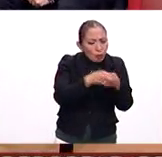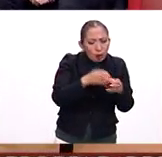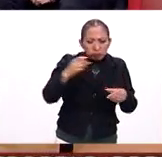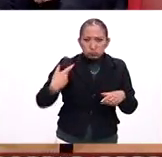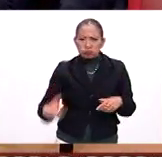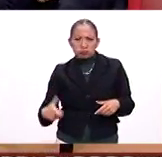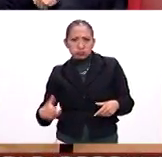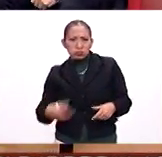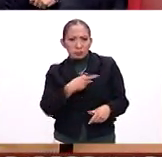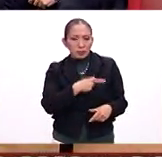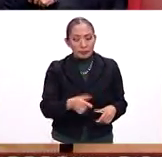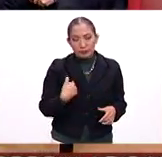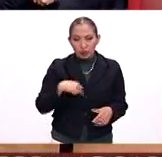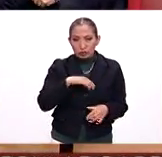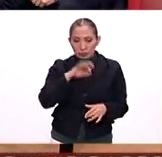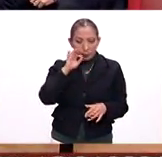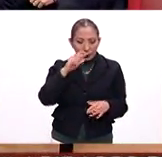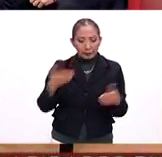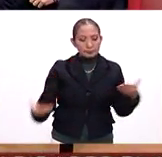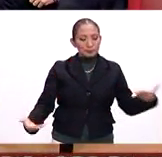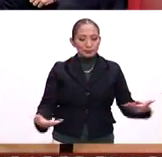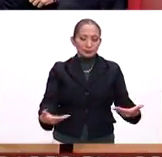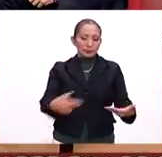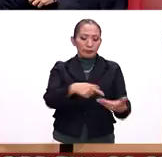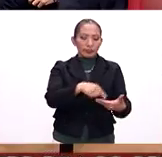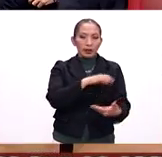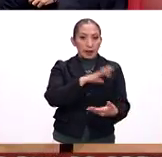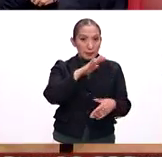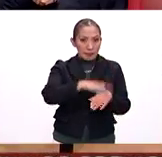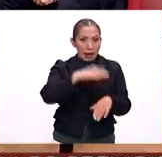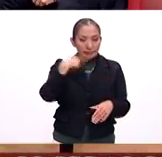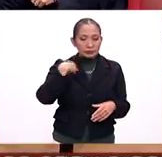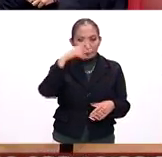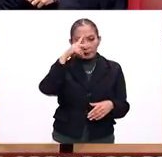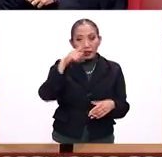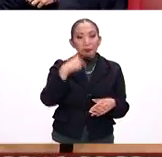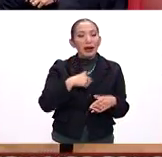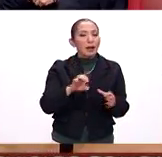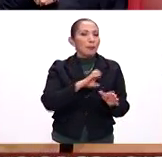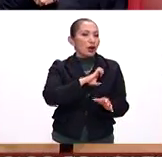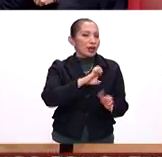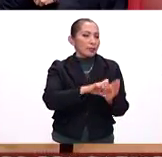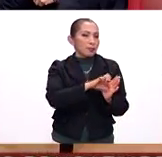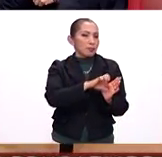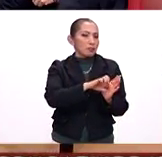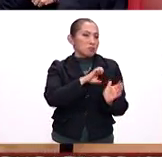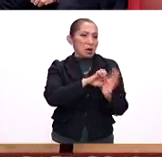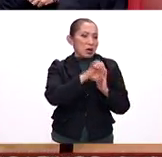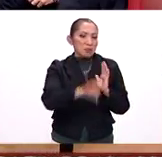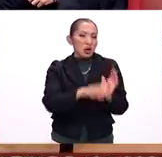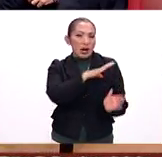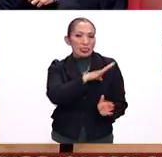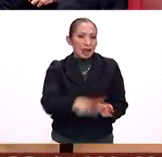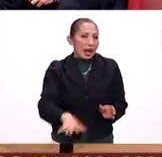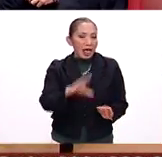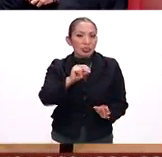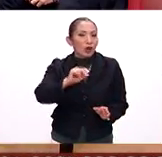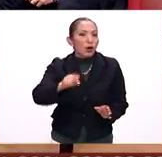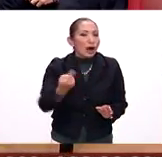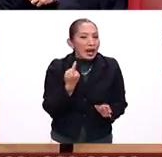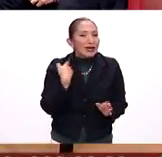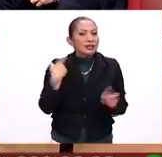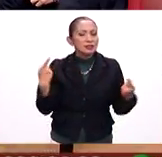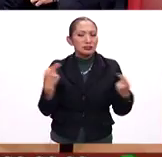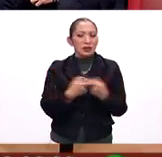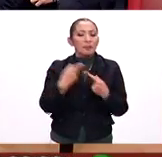Sí, nosotros, digamos, ahí podemos distinguir dónde podría estar más, ¿no? Para los casos generales que presentamos no están estos cruces marcados,